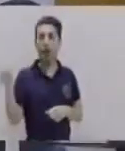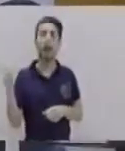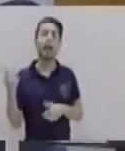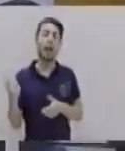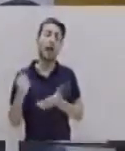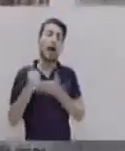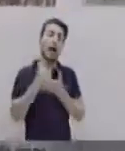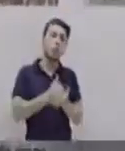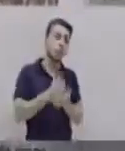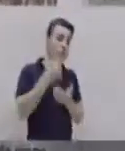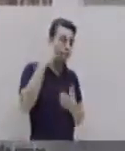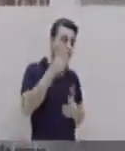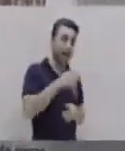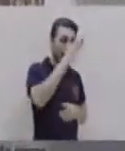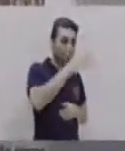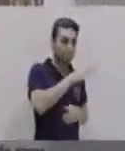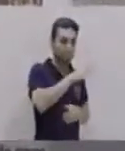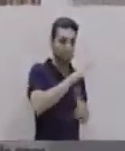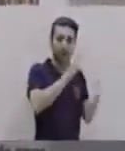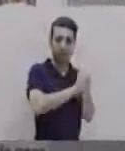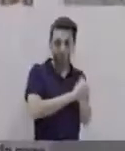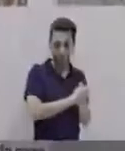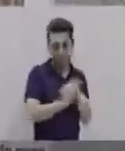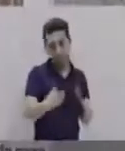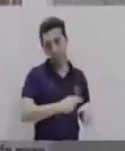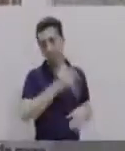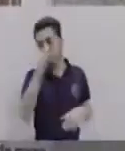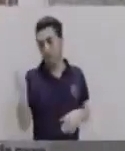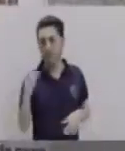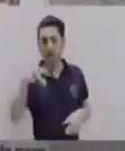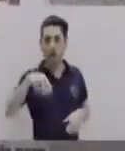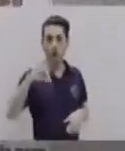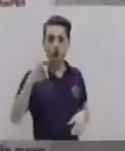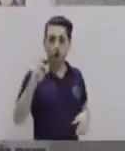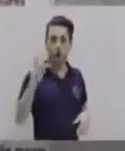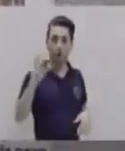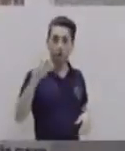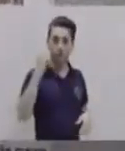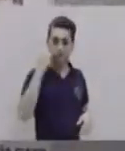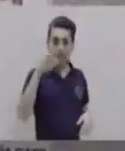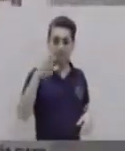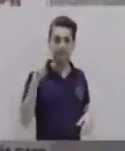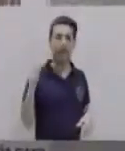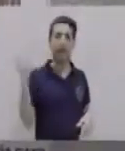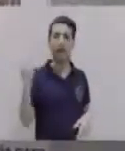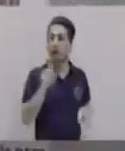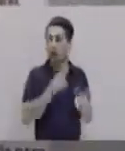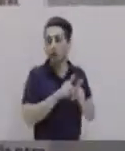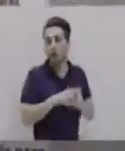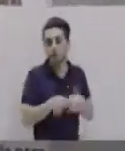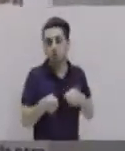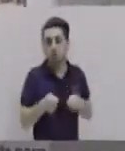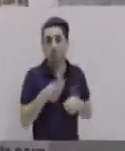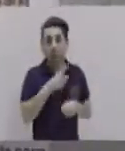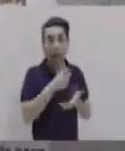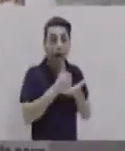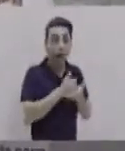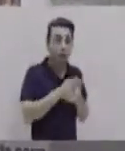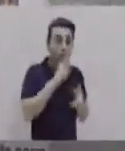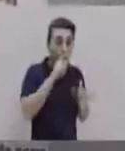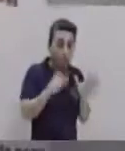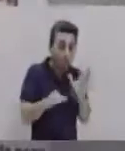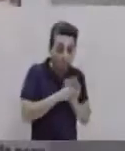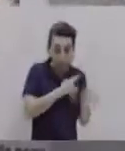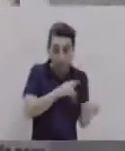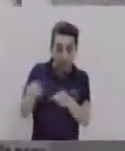importante. La nodriza. ¿Por qué la nodriza? Porque ella era la que los ayudaba a esconderse en las noches. Y yo creo que una de las escenas más comunes